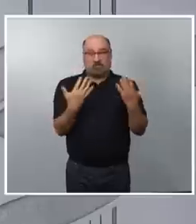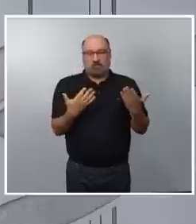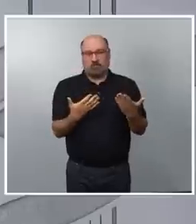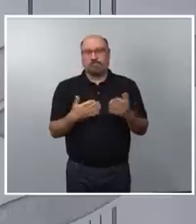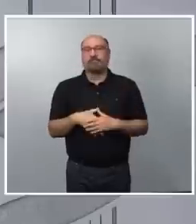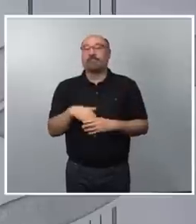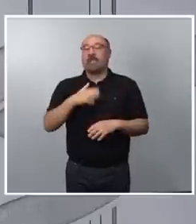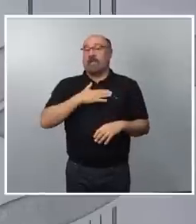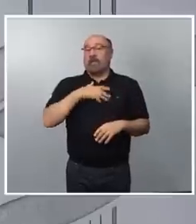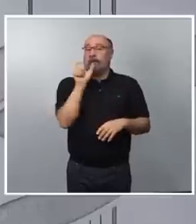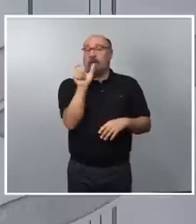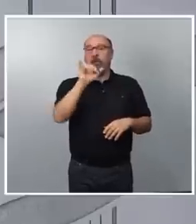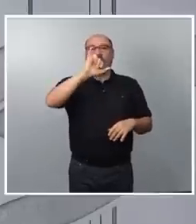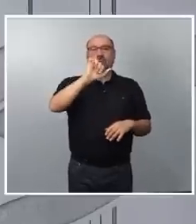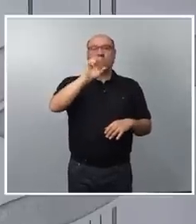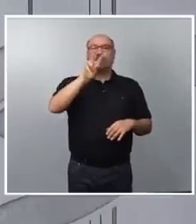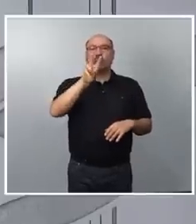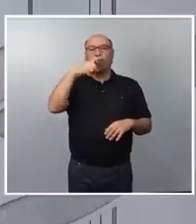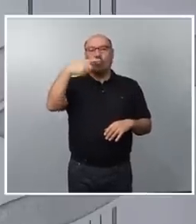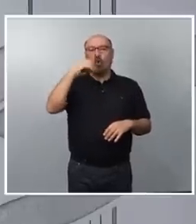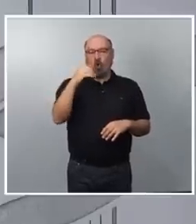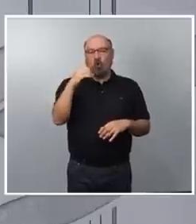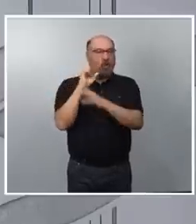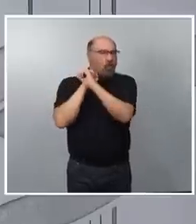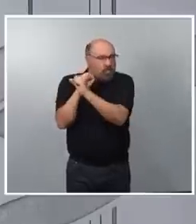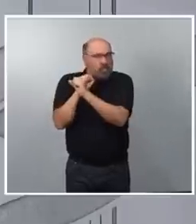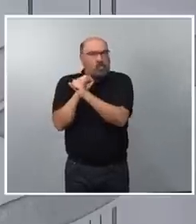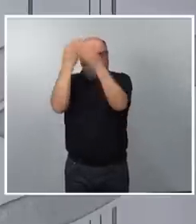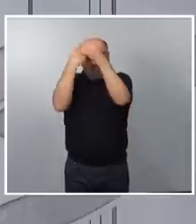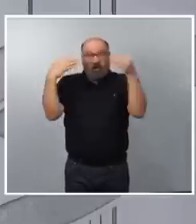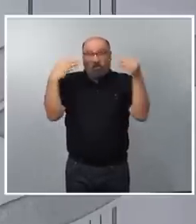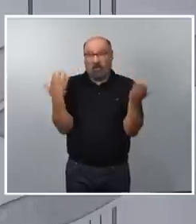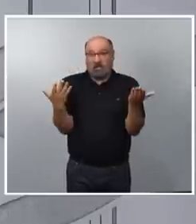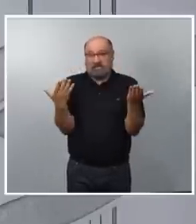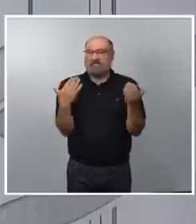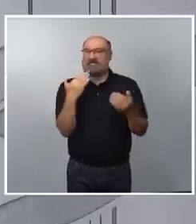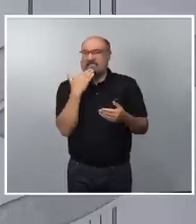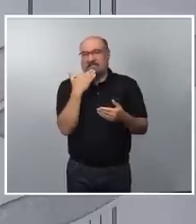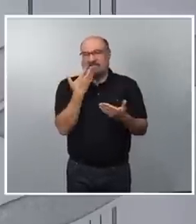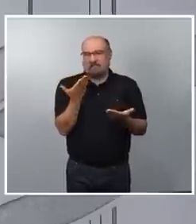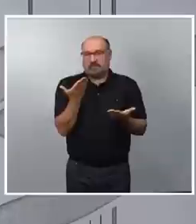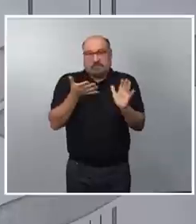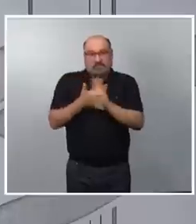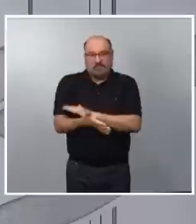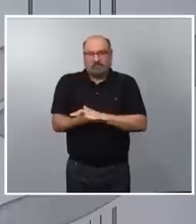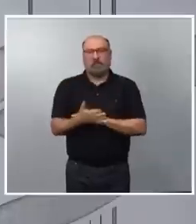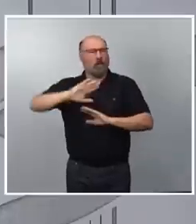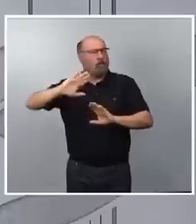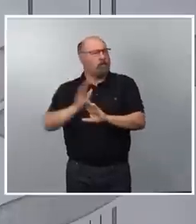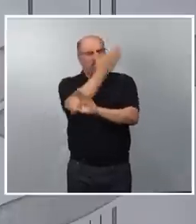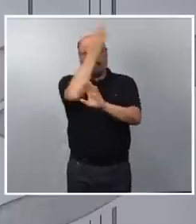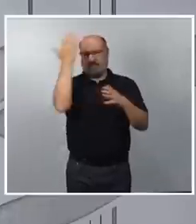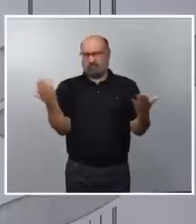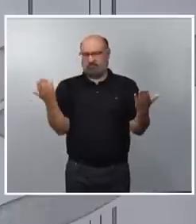yugo feudal. Pues ese tipo de relacionamiento que se superó hace mucho tiempo